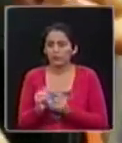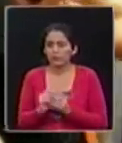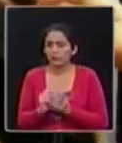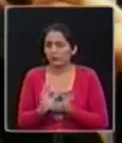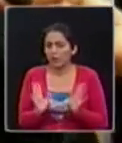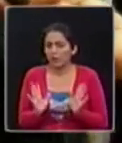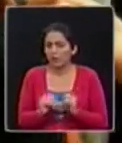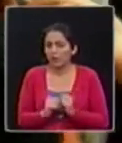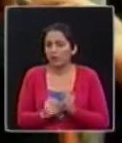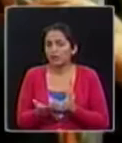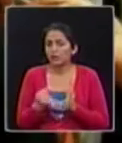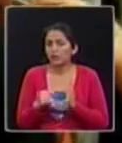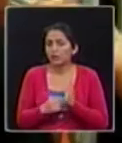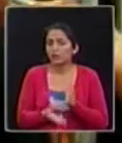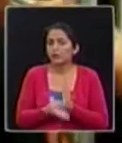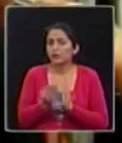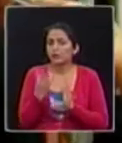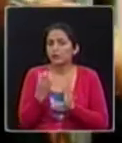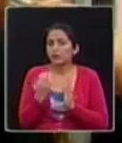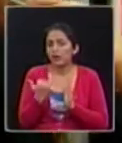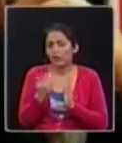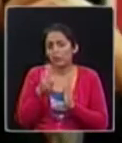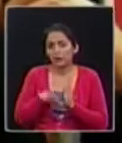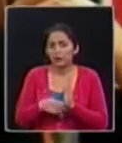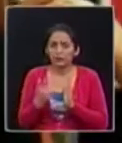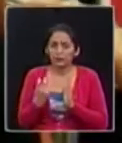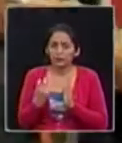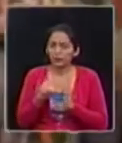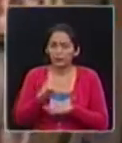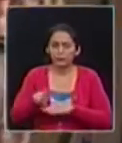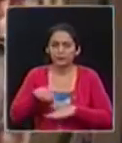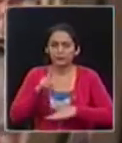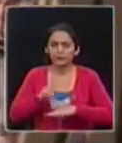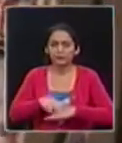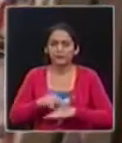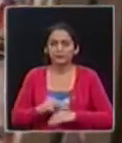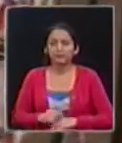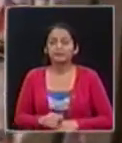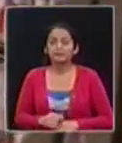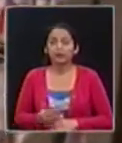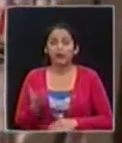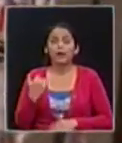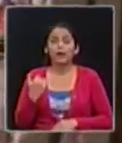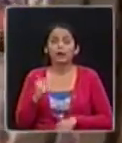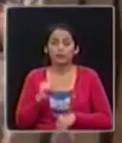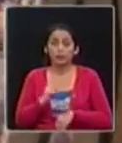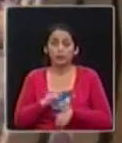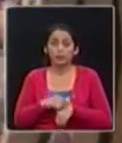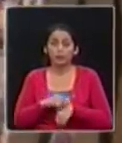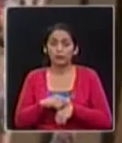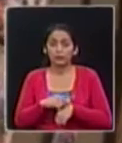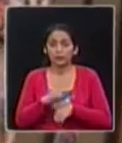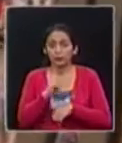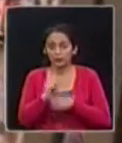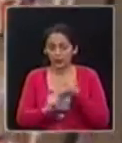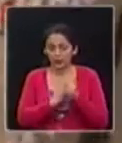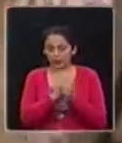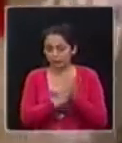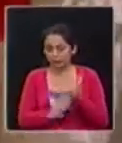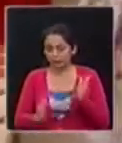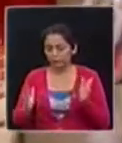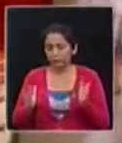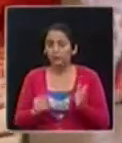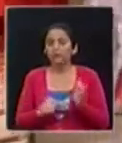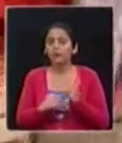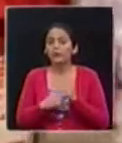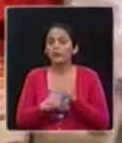12%, después se fue para el 14% y ahora va a ser otra vez 12%. Tras cumplirse un año del incremento de los 2 puntos porcentuales en el IVA,